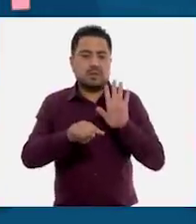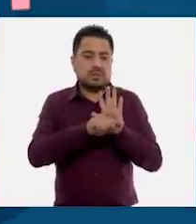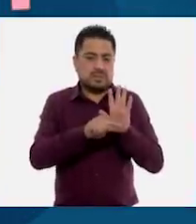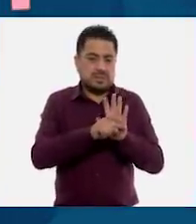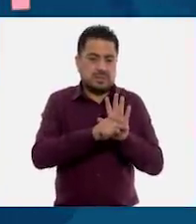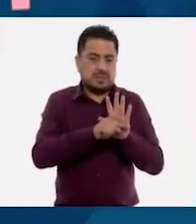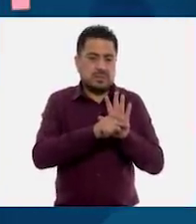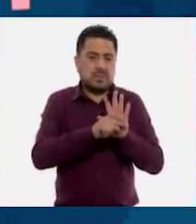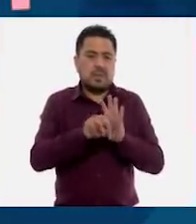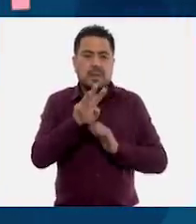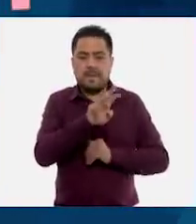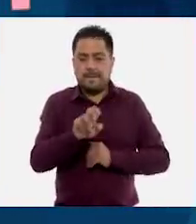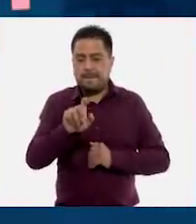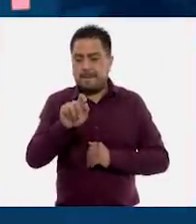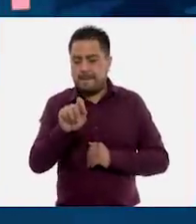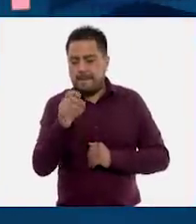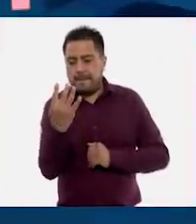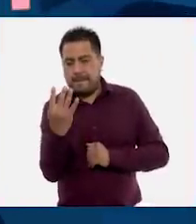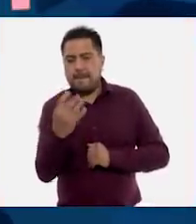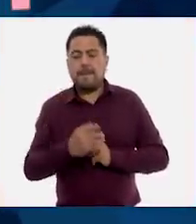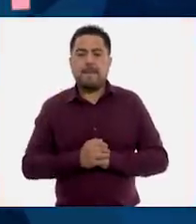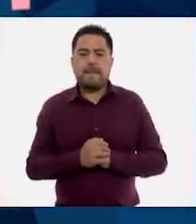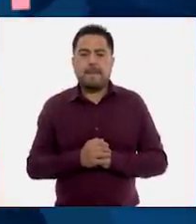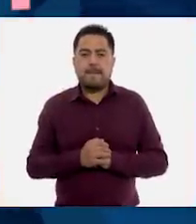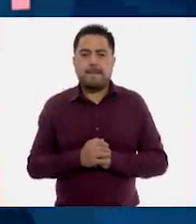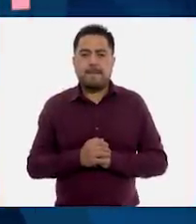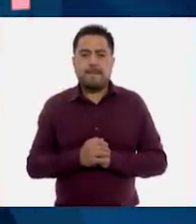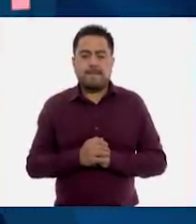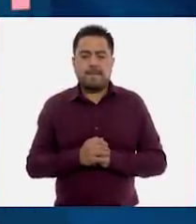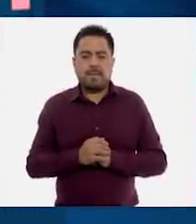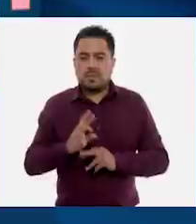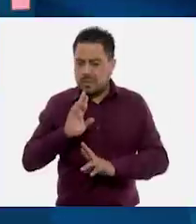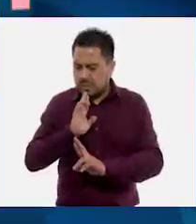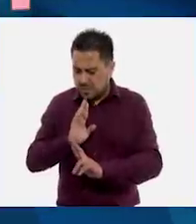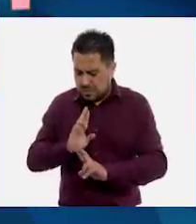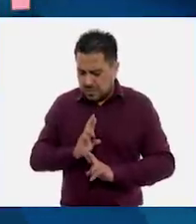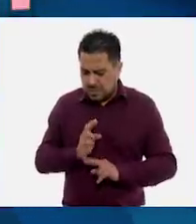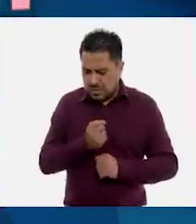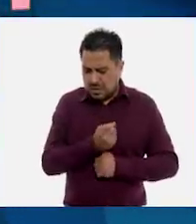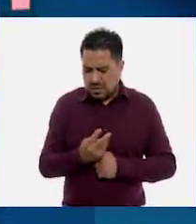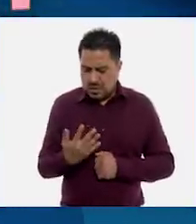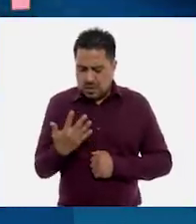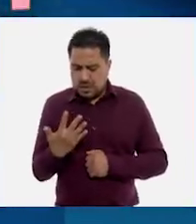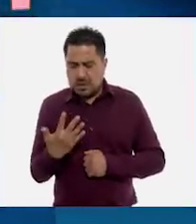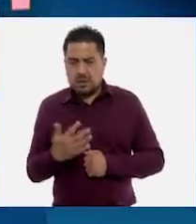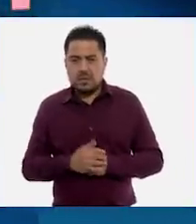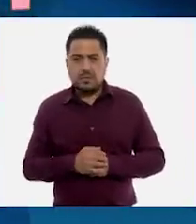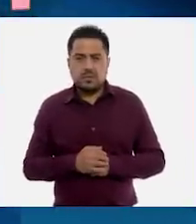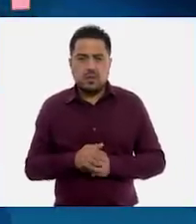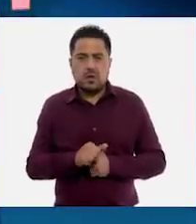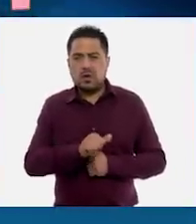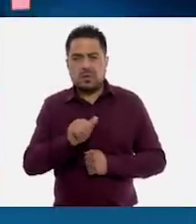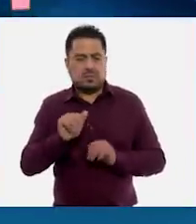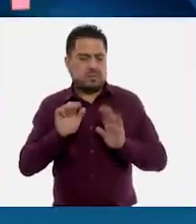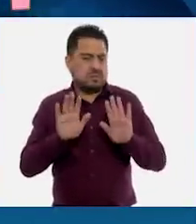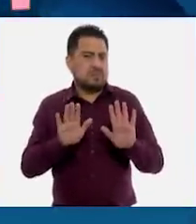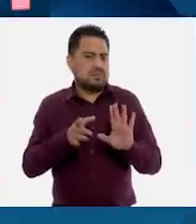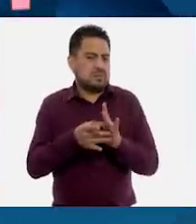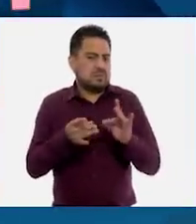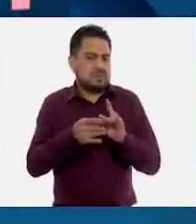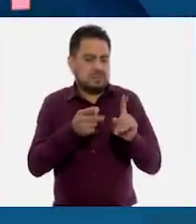le restamos 324 y nos da 5. En otras palabras,